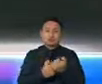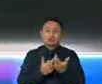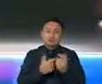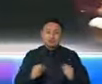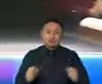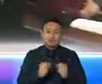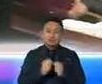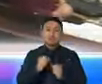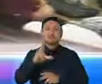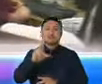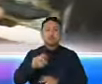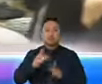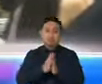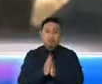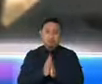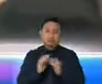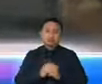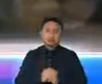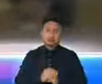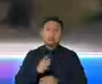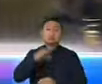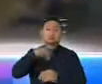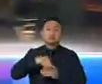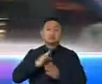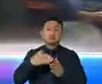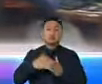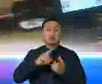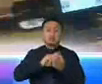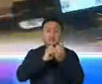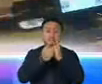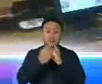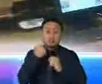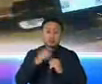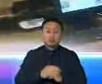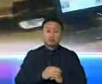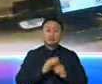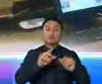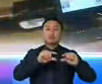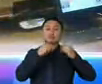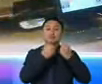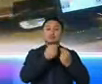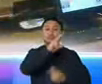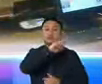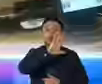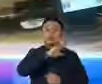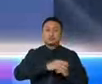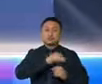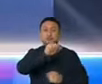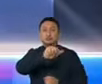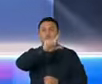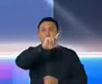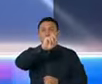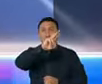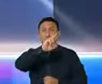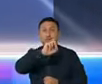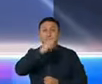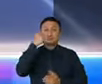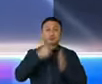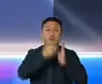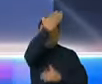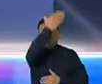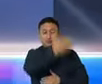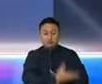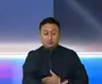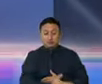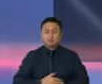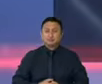pedido. Entre los que decidieron votar en contra de cambiar el orden del día están los morenistas Esteban Albornoz, José Serrano, Gabriela